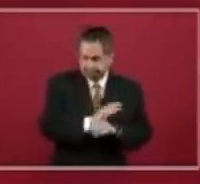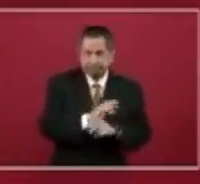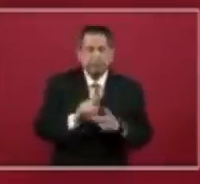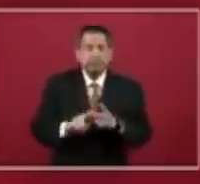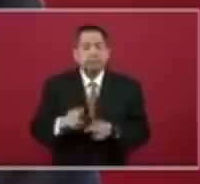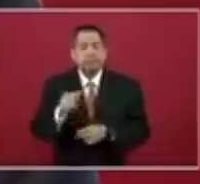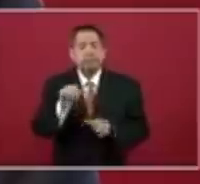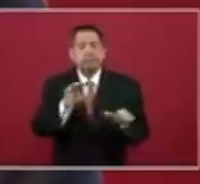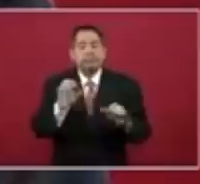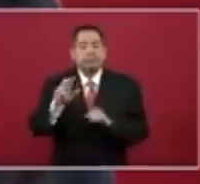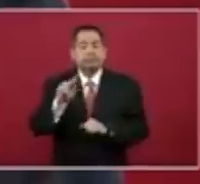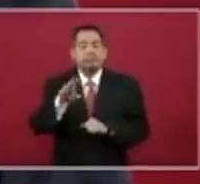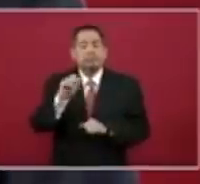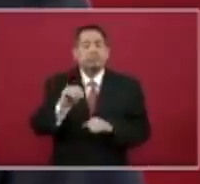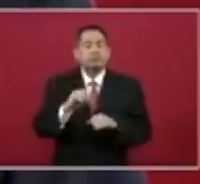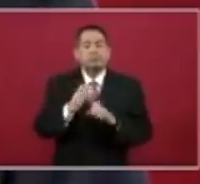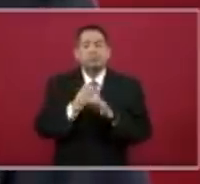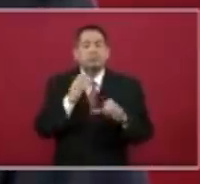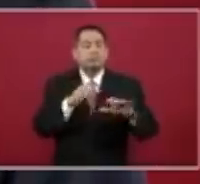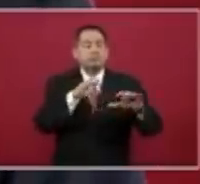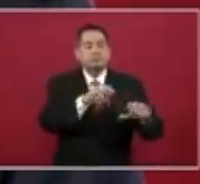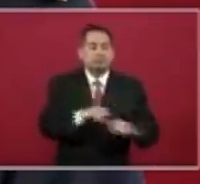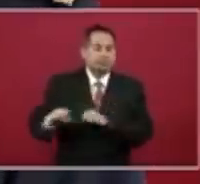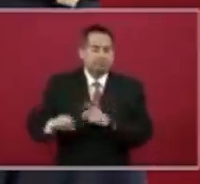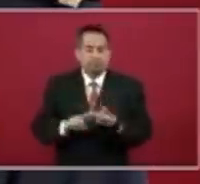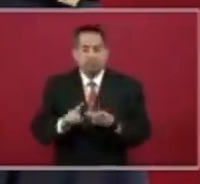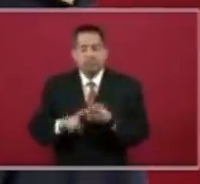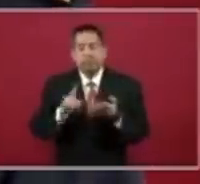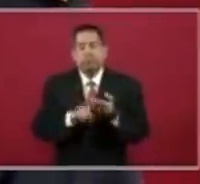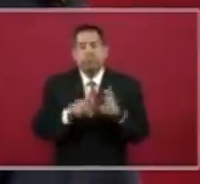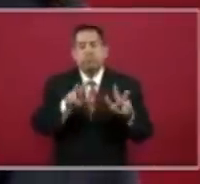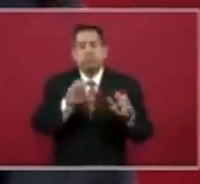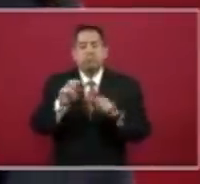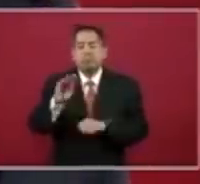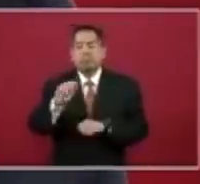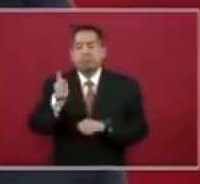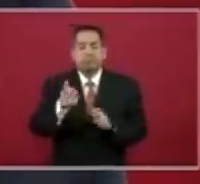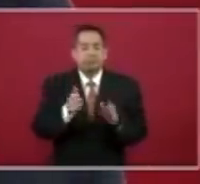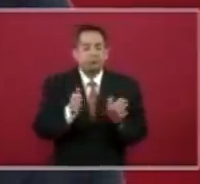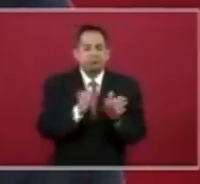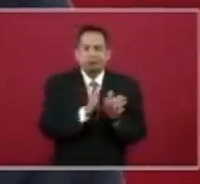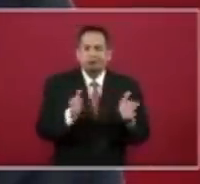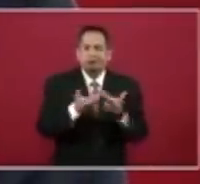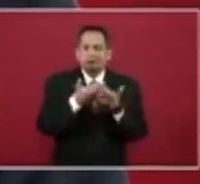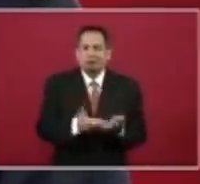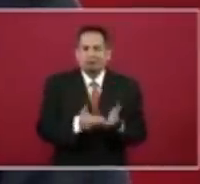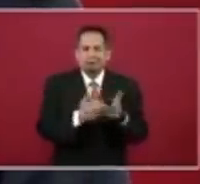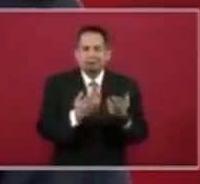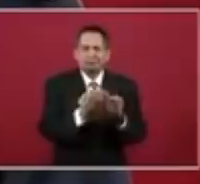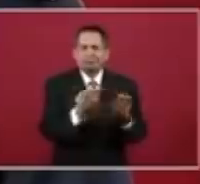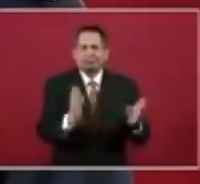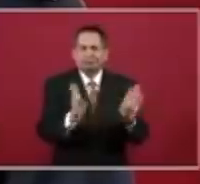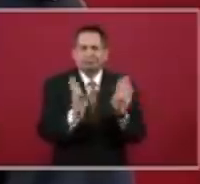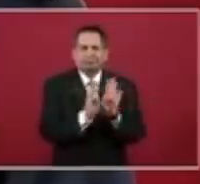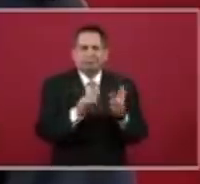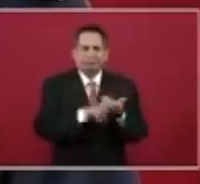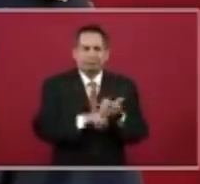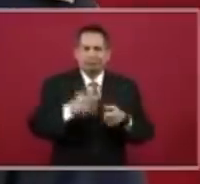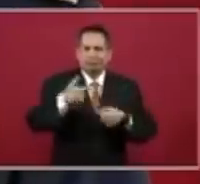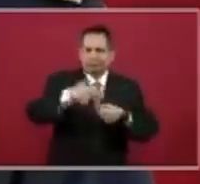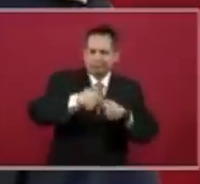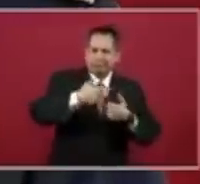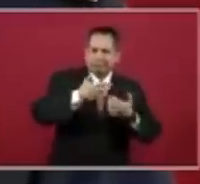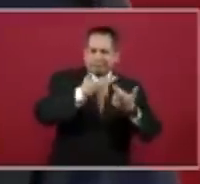689 vehículos asegurados, 1.896 contenedores de diferentes capacidades que también han sido asegurados y se